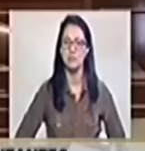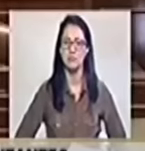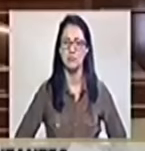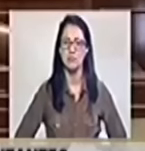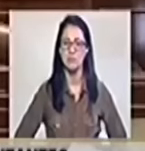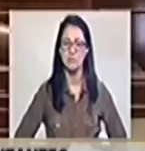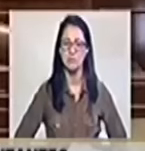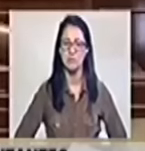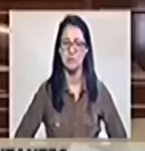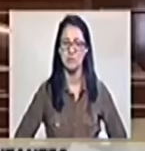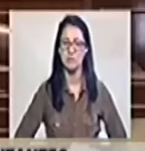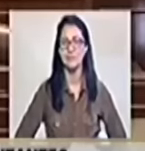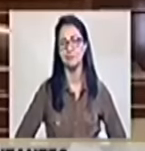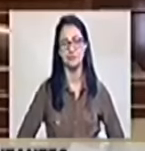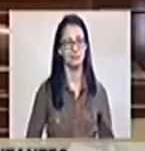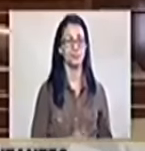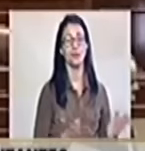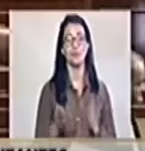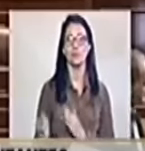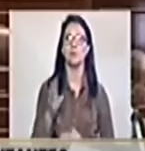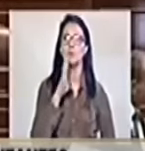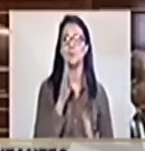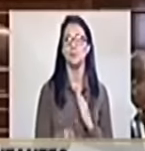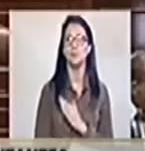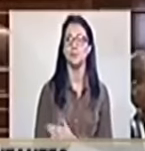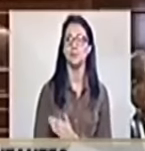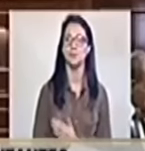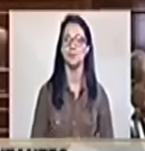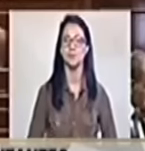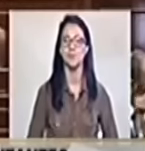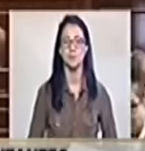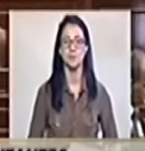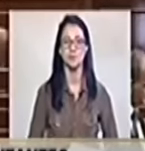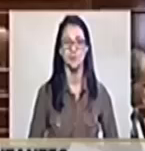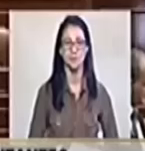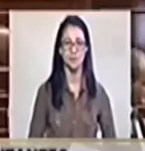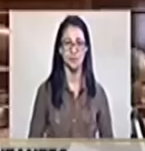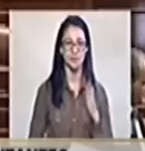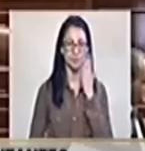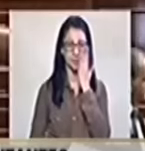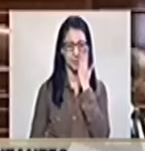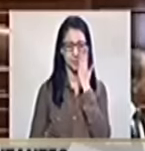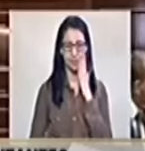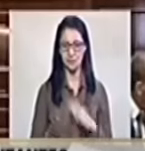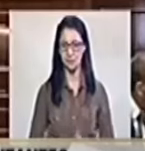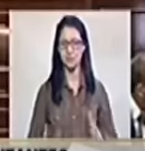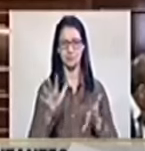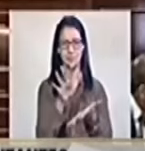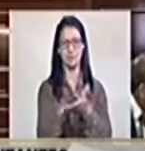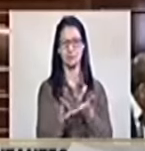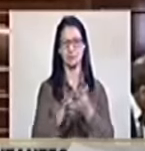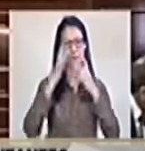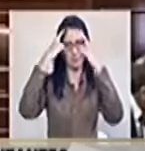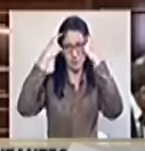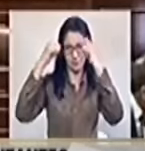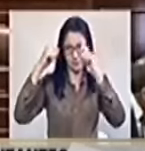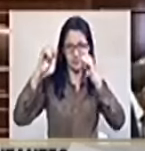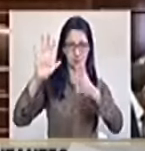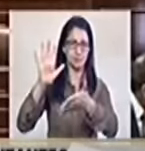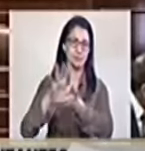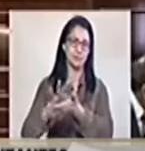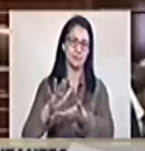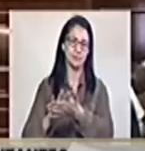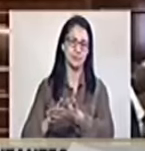Representante Germán Navas. Gracias, presidente. Su intervención tiene 5 minutos, señores de control de cabina. No se preocupe, presidente, está autorizado